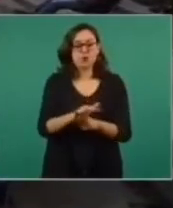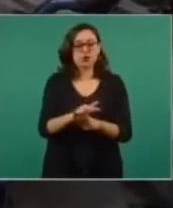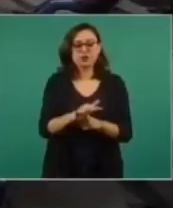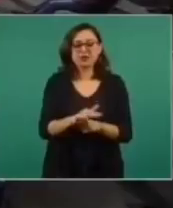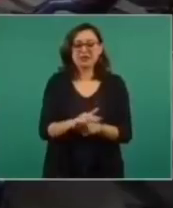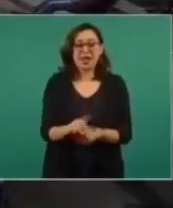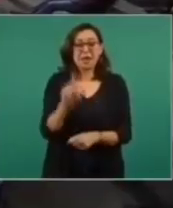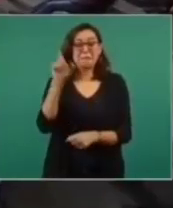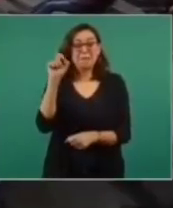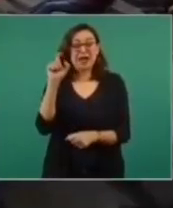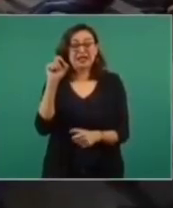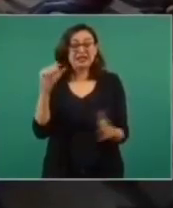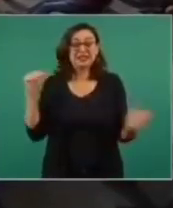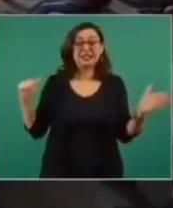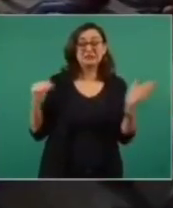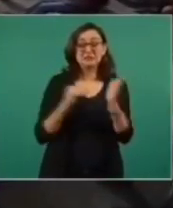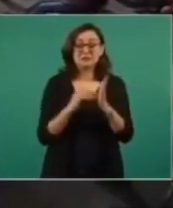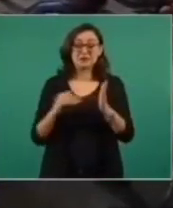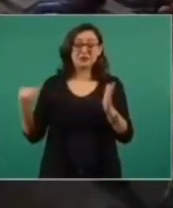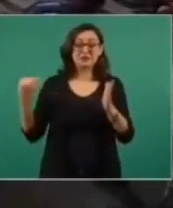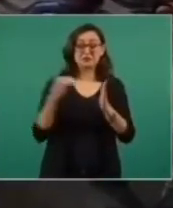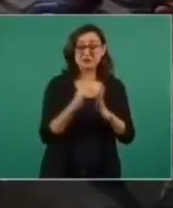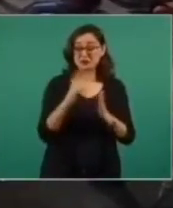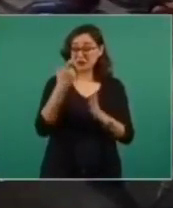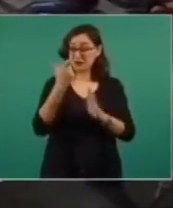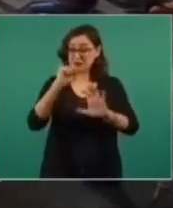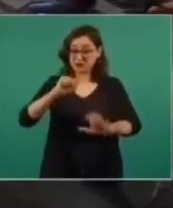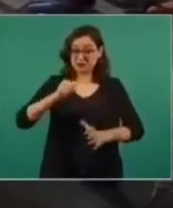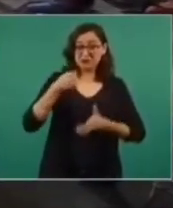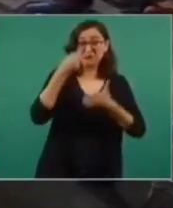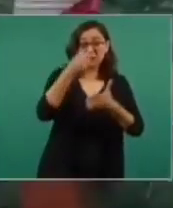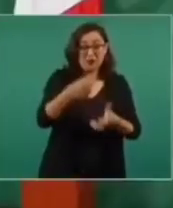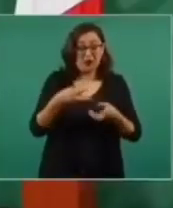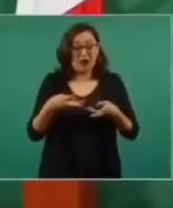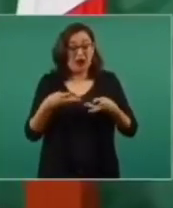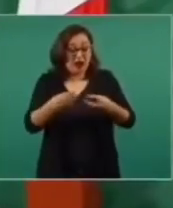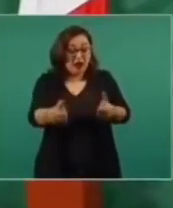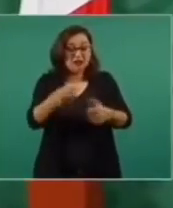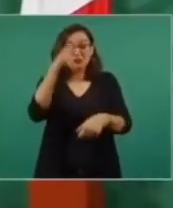destinen 20 mil millones de pesos a las elecciones